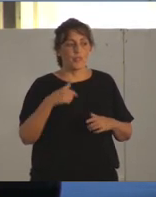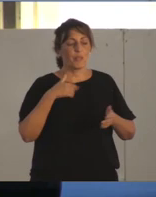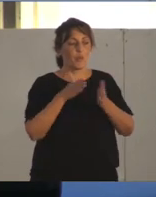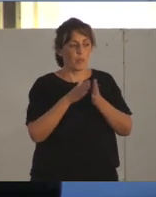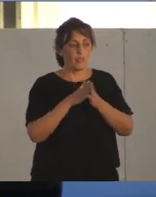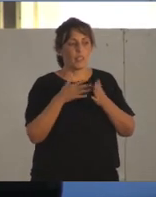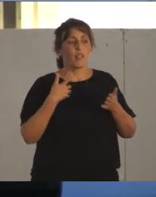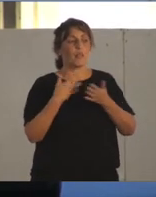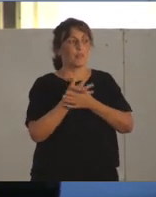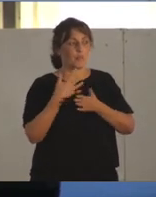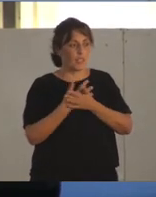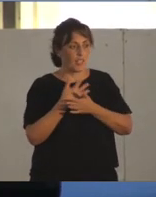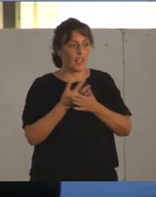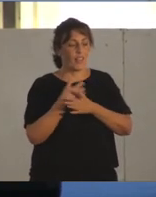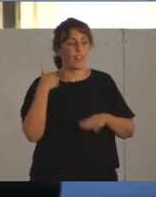Abogada.